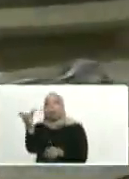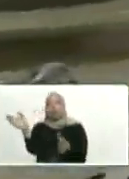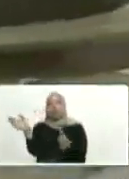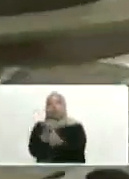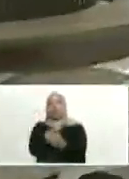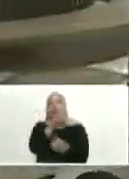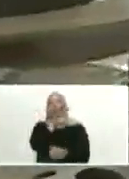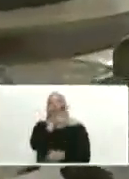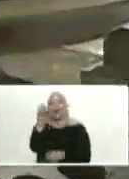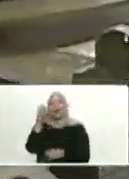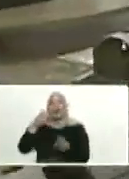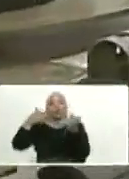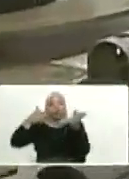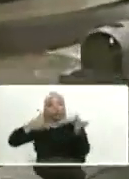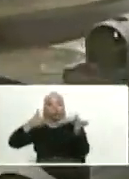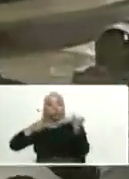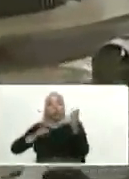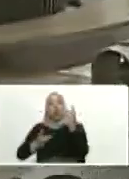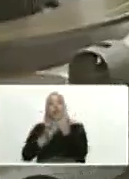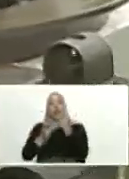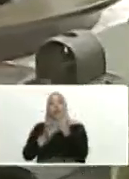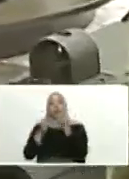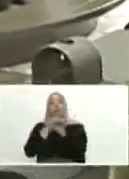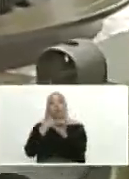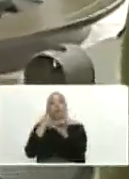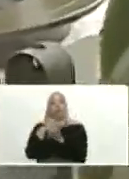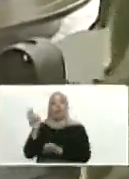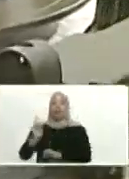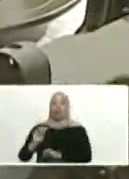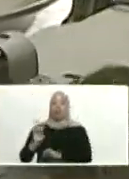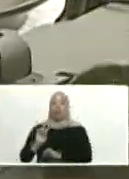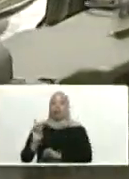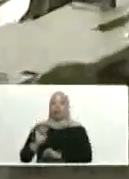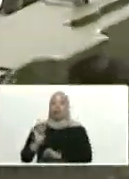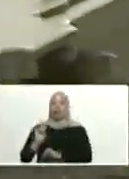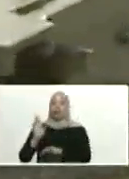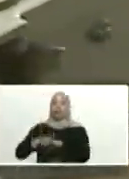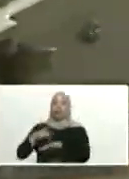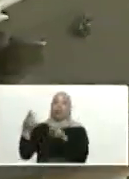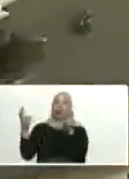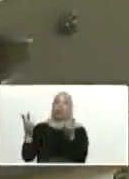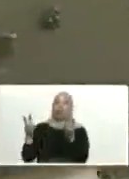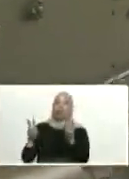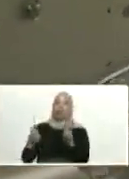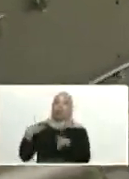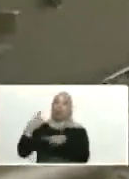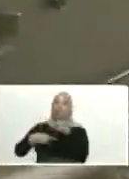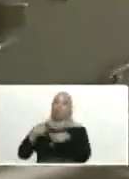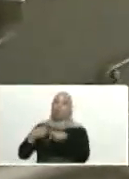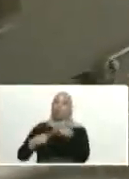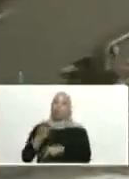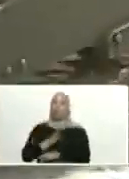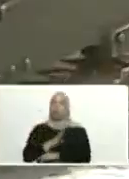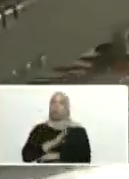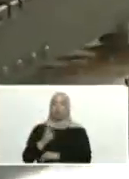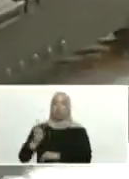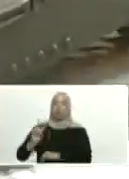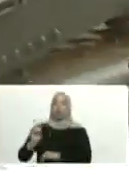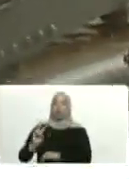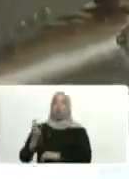de quinientas armas ya al servicio de la patria tecnología de la clase Obrera venezolana porque innovar y producir es vencer